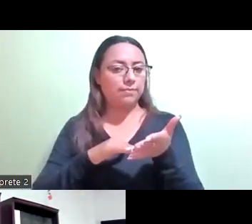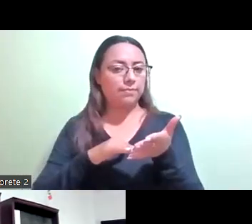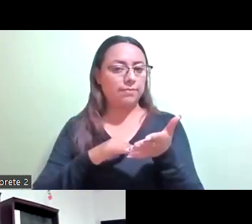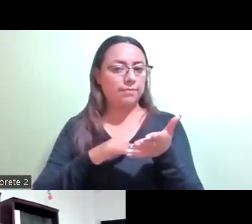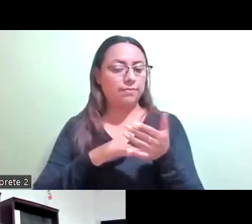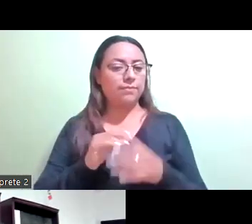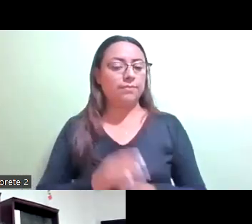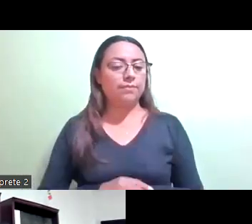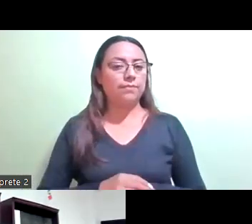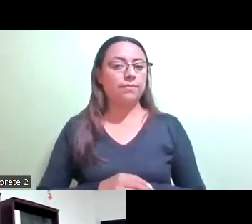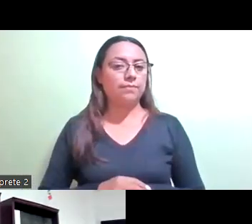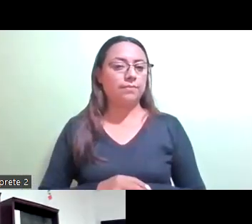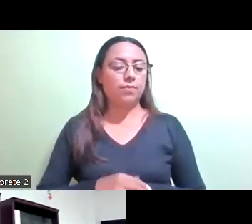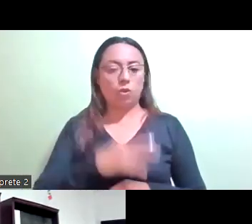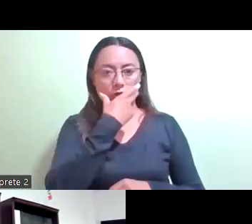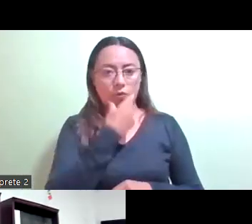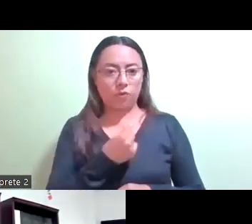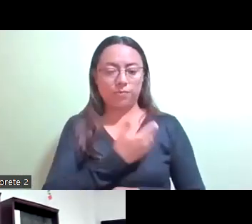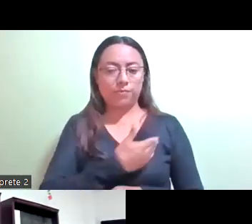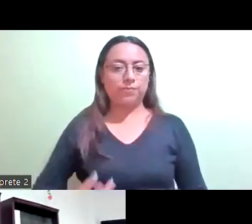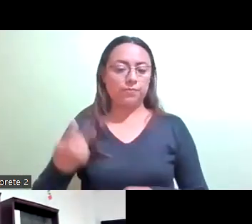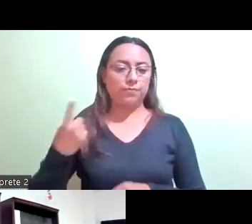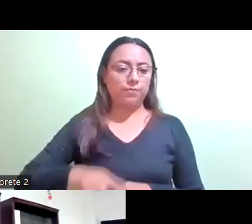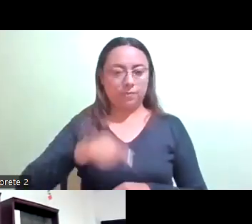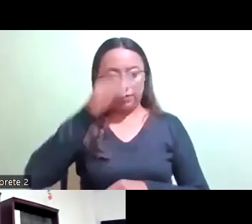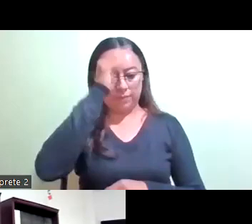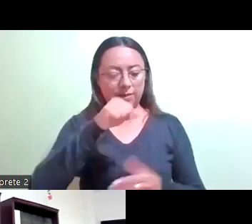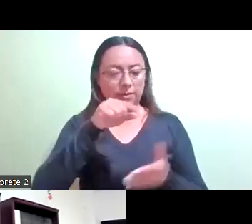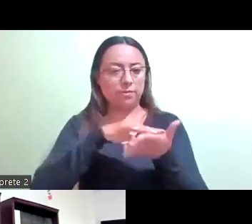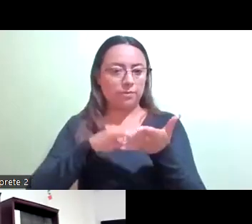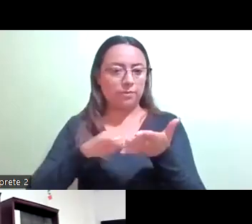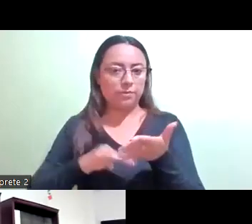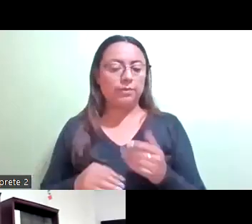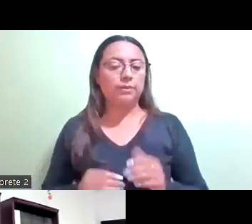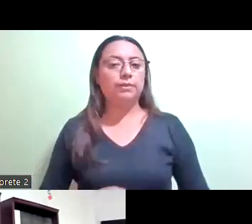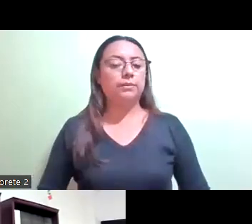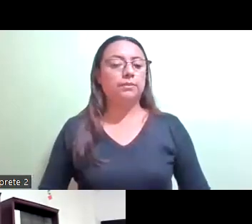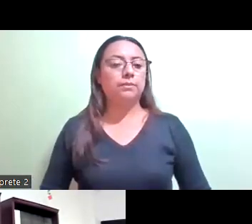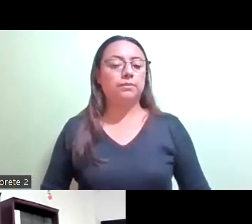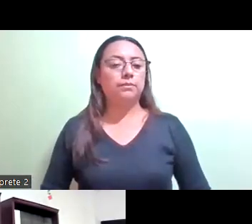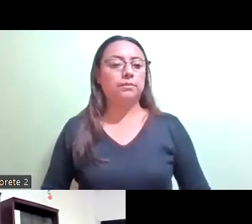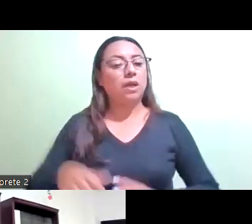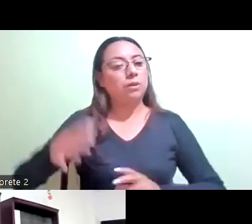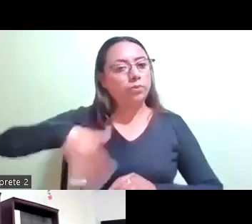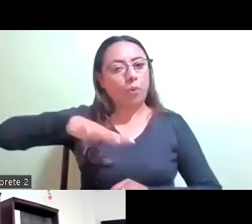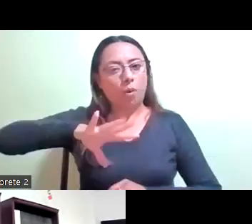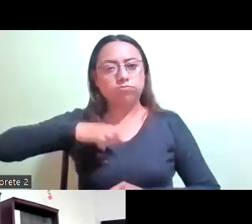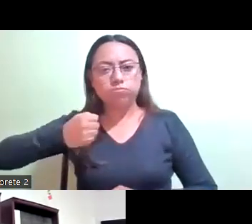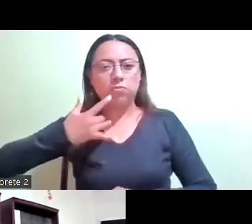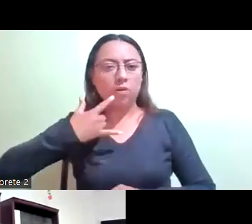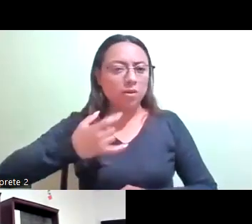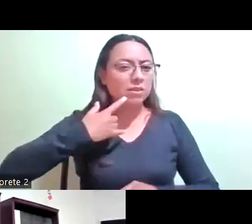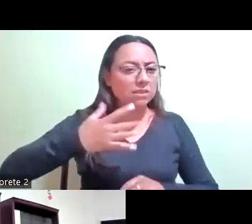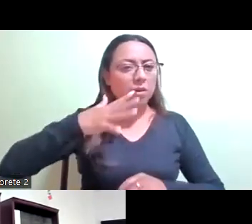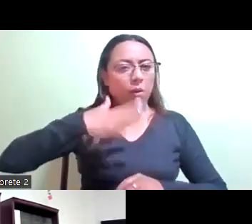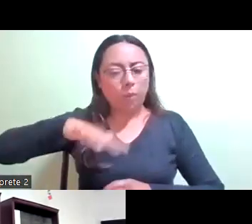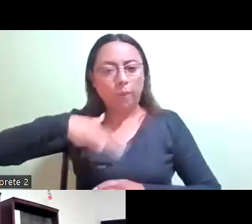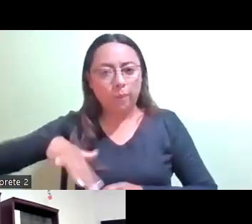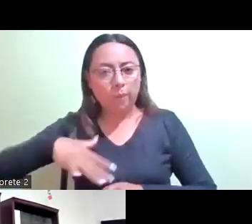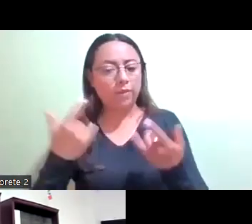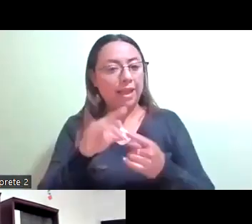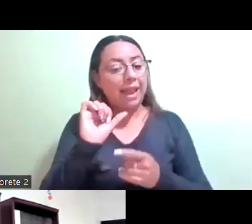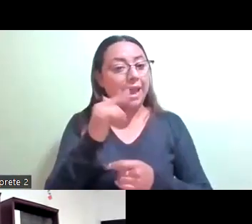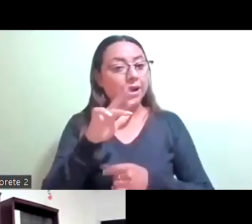por instrucciones de la presidencia se debe adoptar el acuerdo relacionado con este punto del orden del día. Derivado de la búsqueda exhaustiva y minuciosa realizada en el archivo histórico del